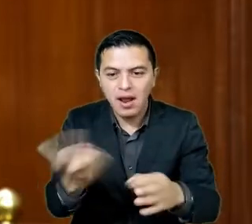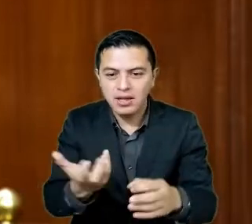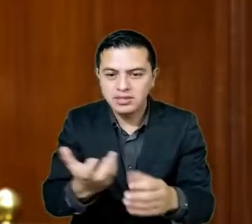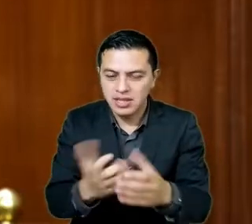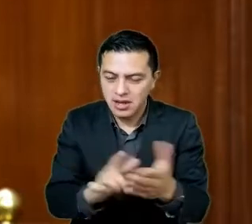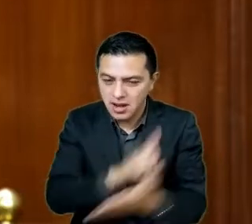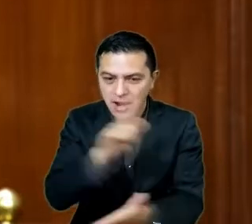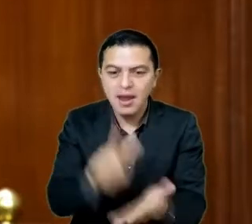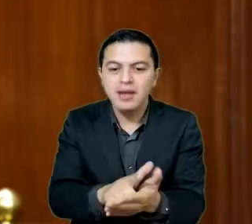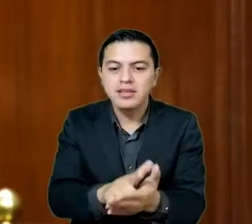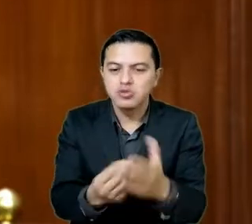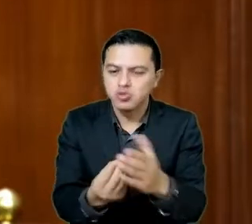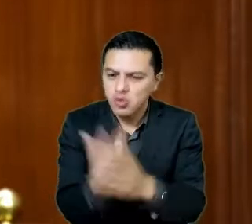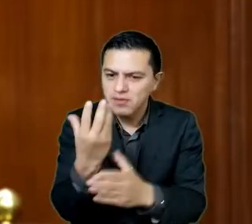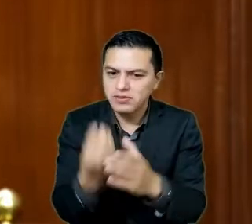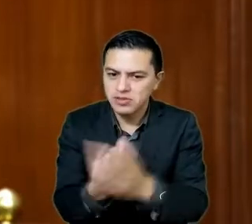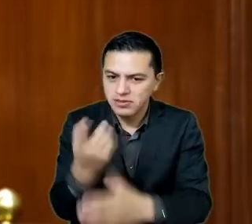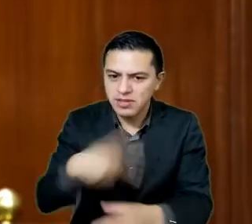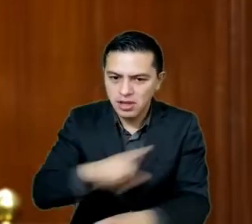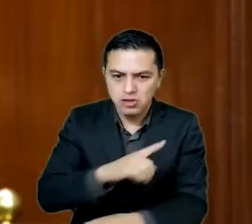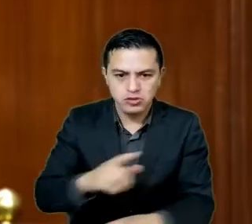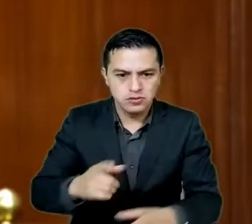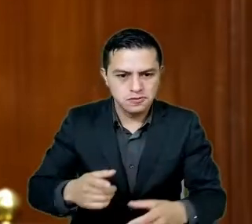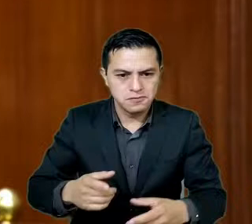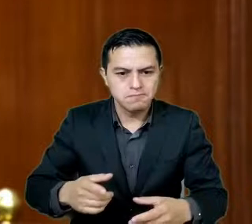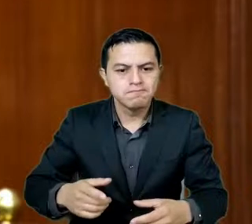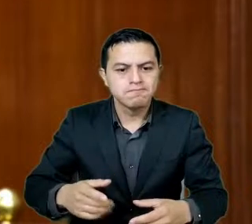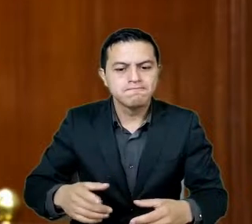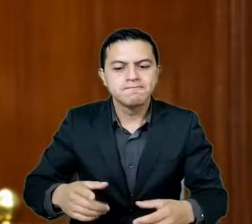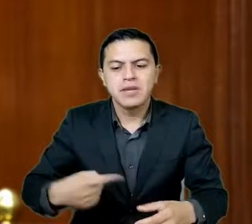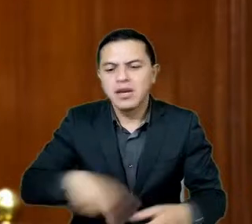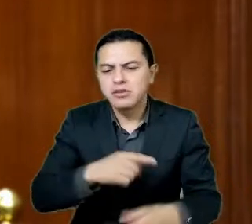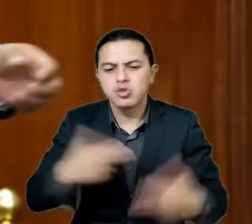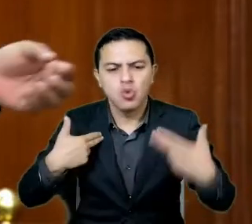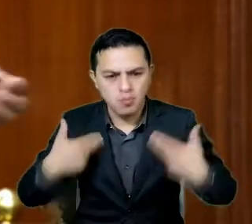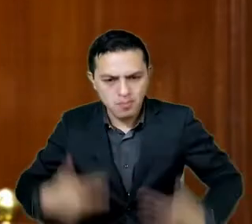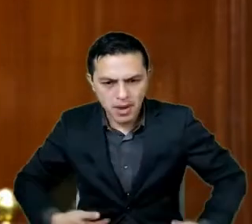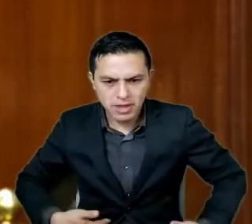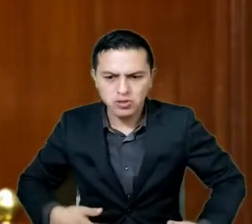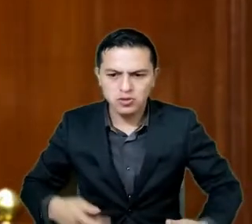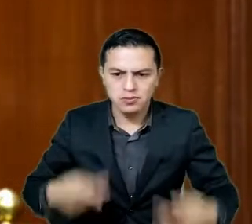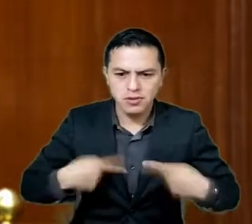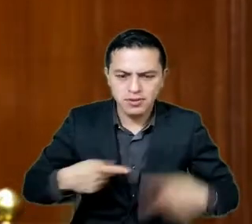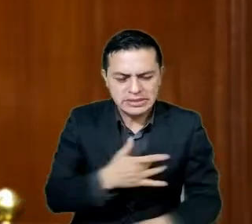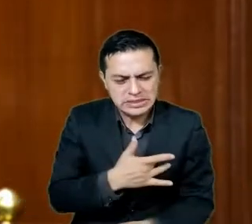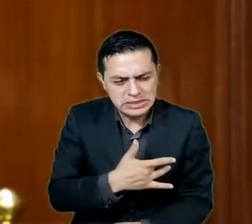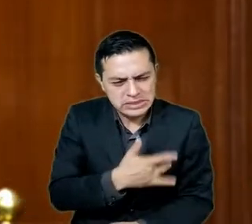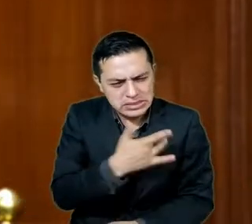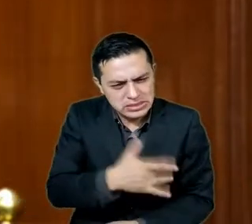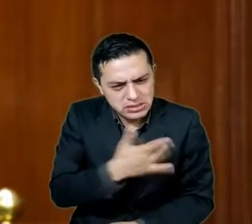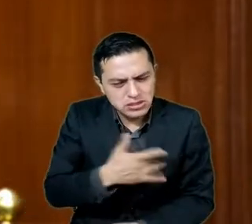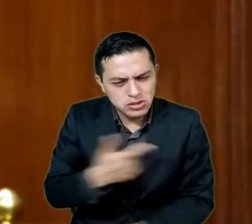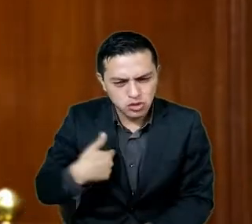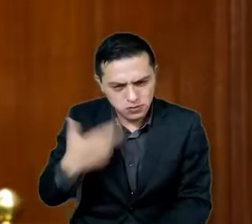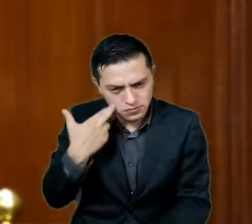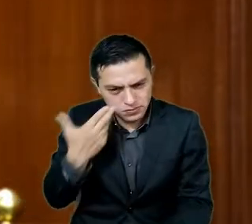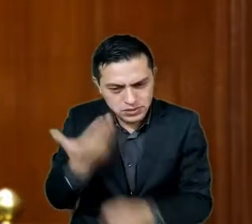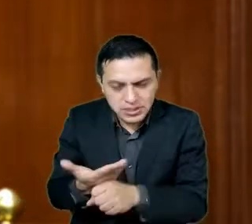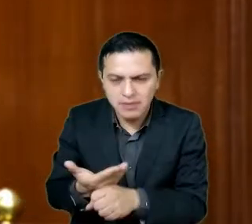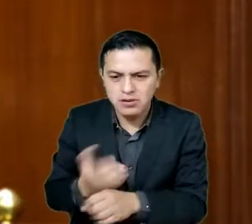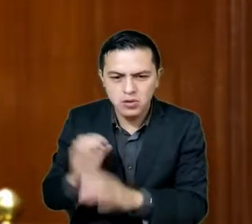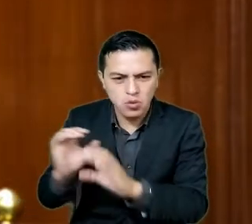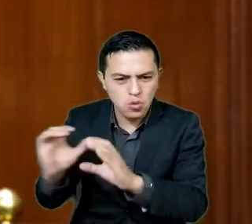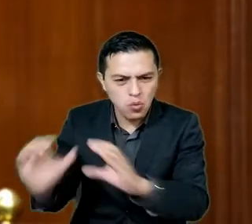gobernanza, construyendo así una sociedad más humana y sensible, con responsabilidad social, con una perspectiva